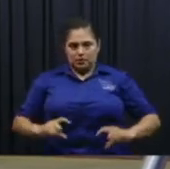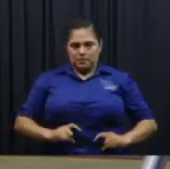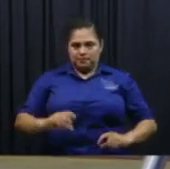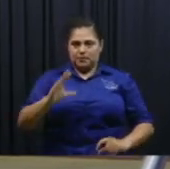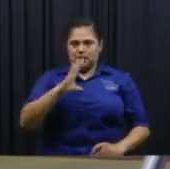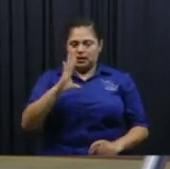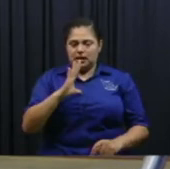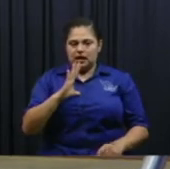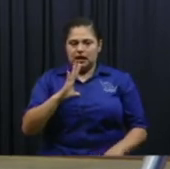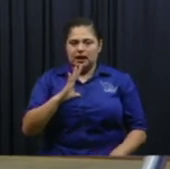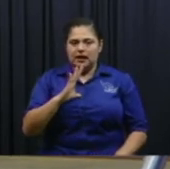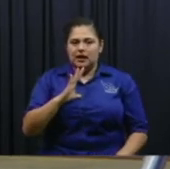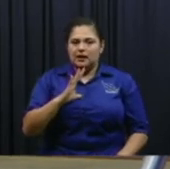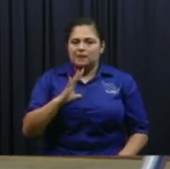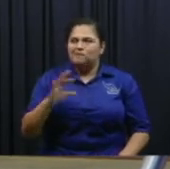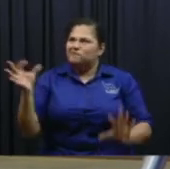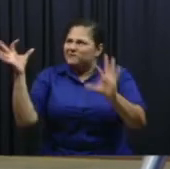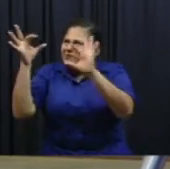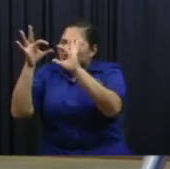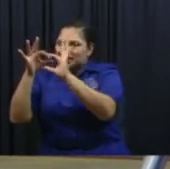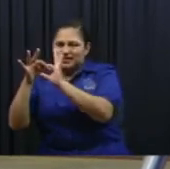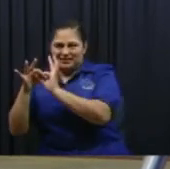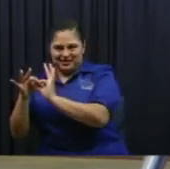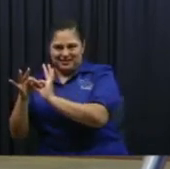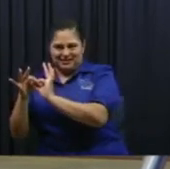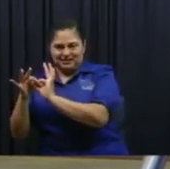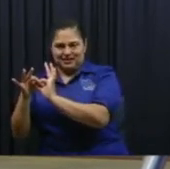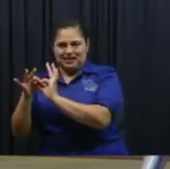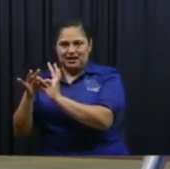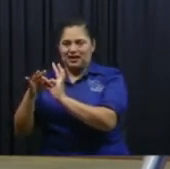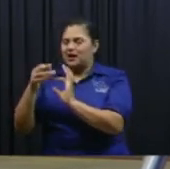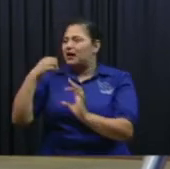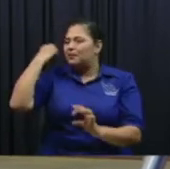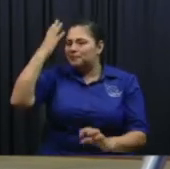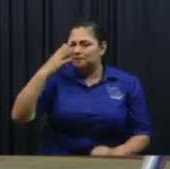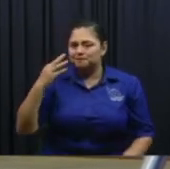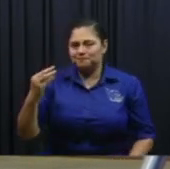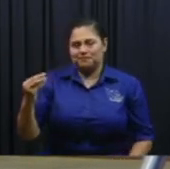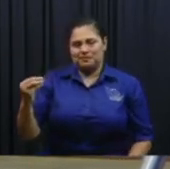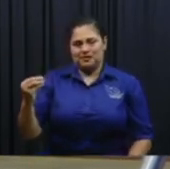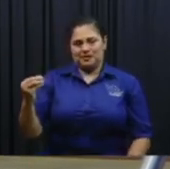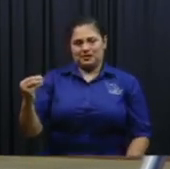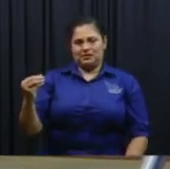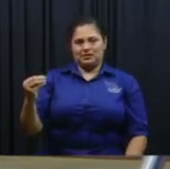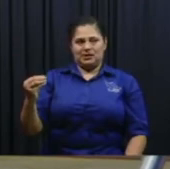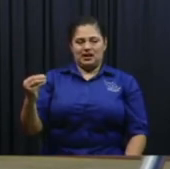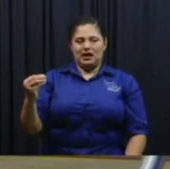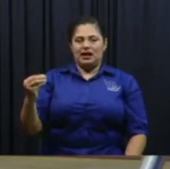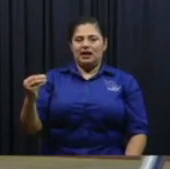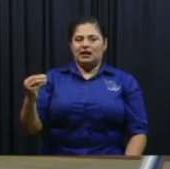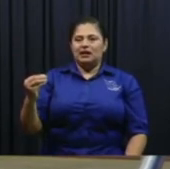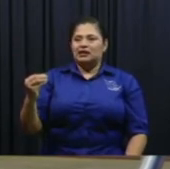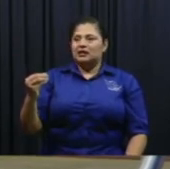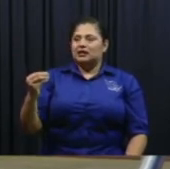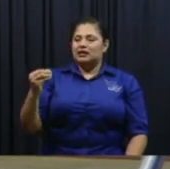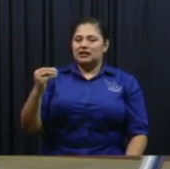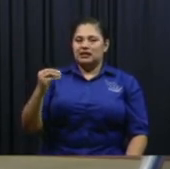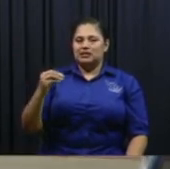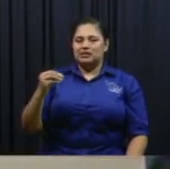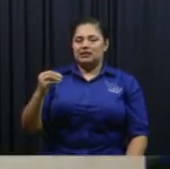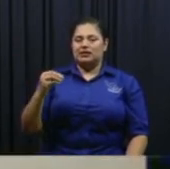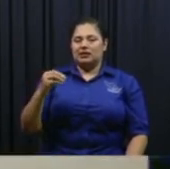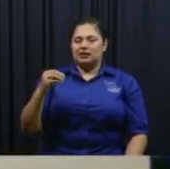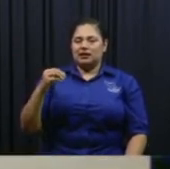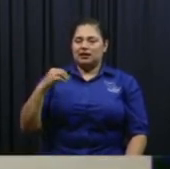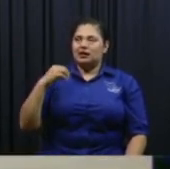acomodando a a esa preciosa conexión que la divinidad hizo con nosotros por medio de